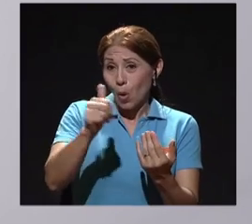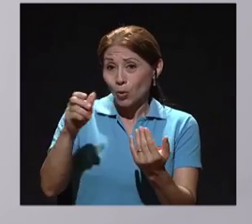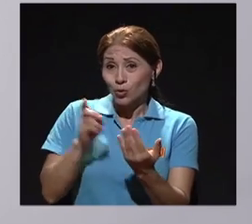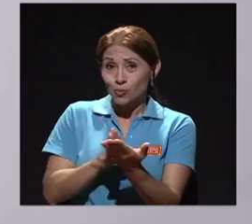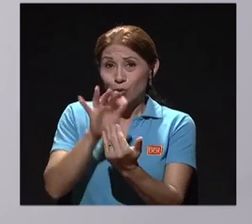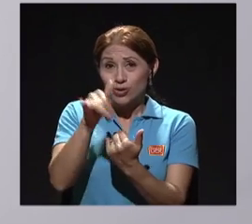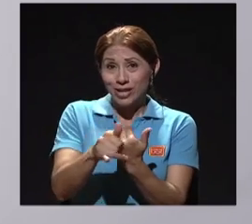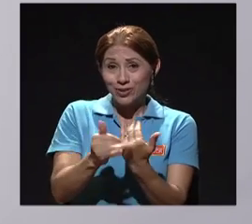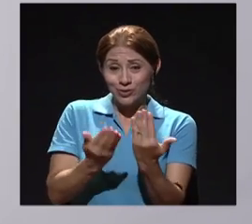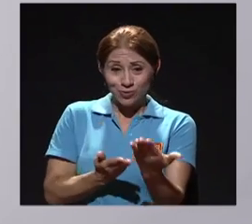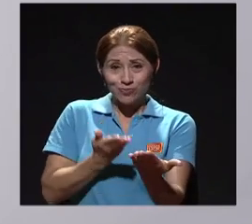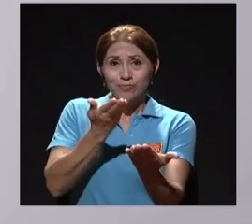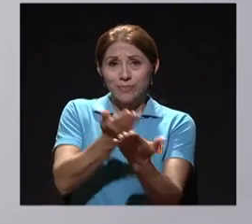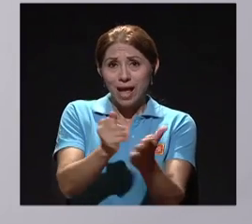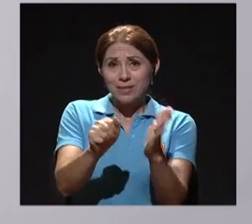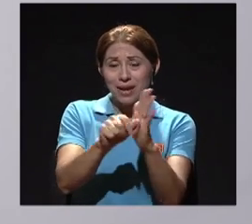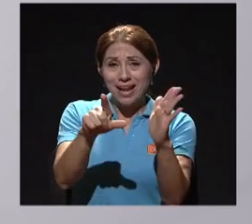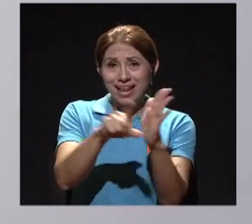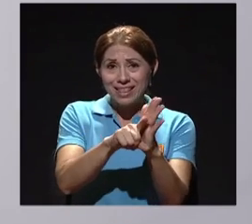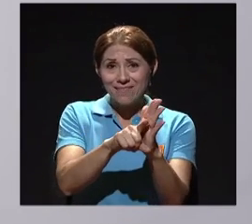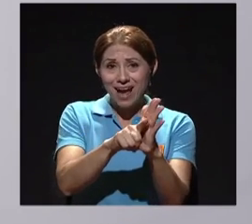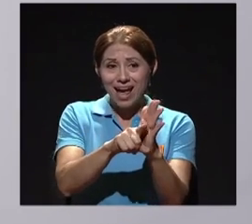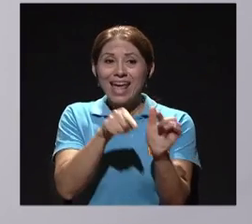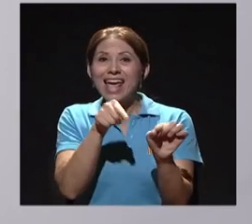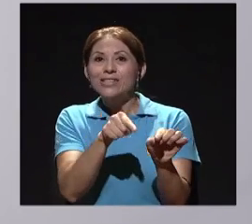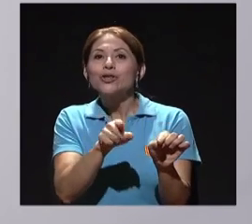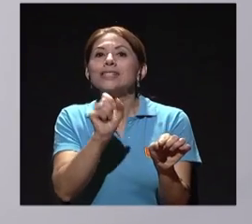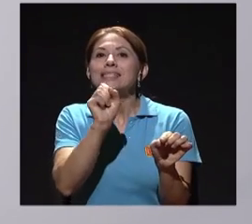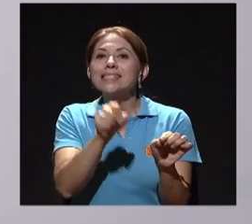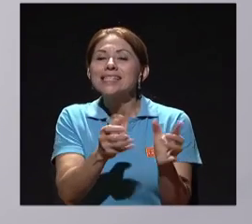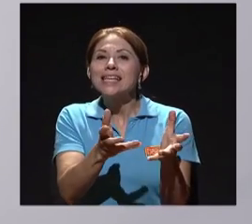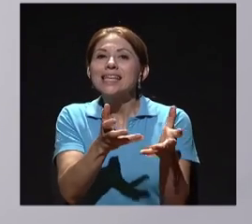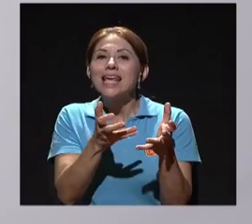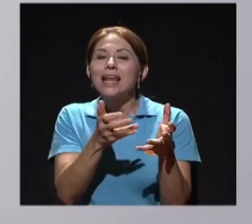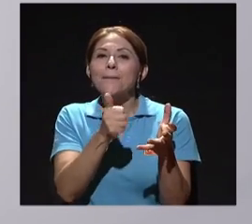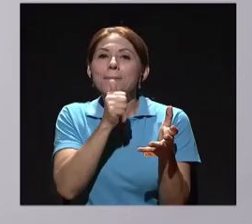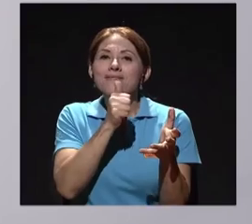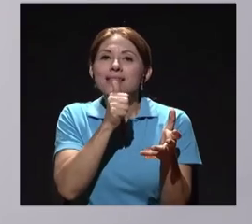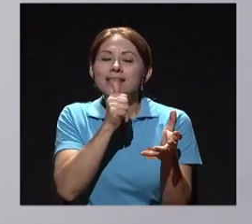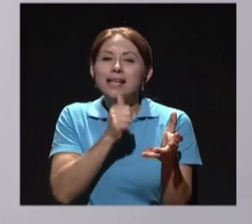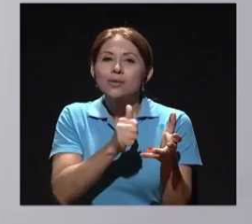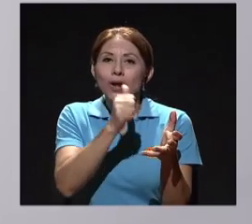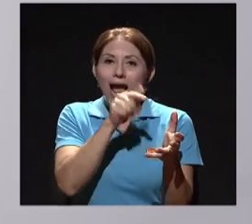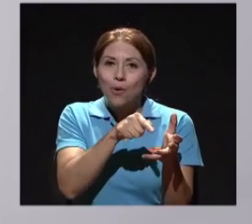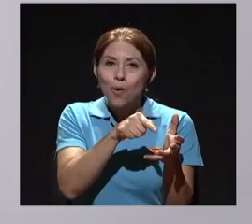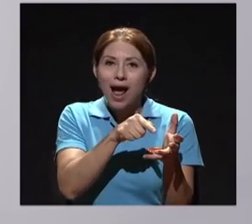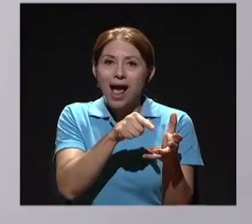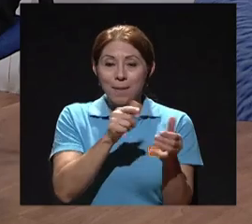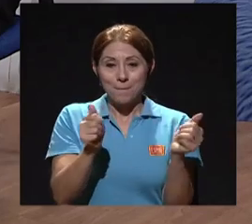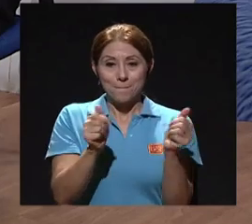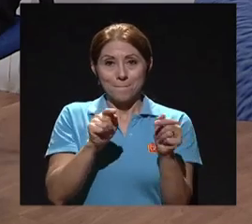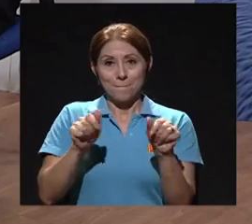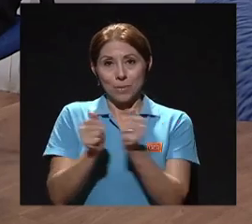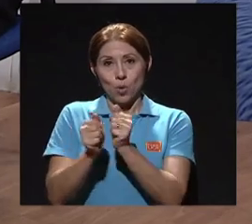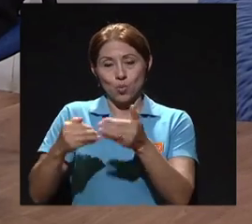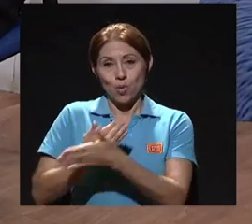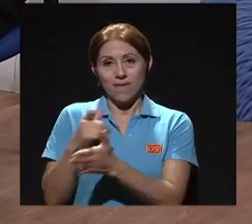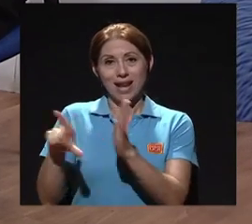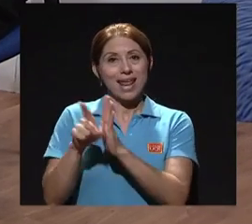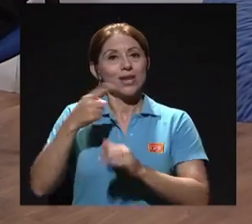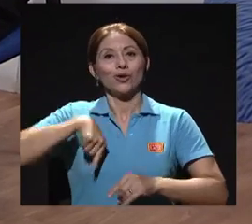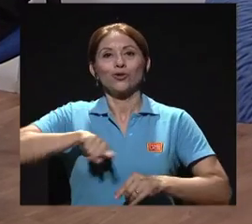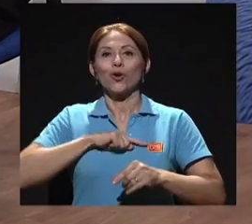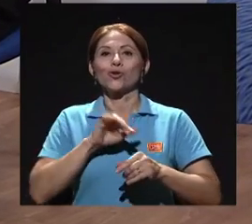legislativa que sí claramente están buscando la privatización del recurso hídrico yo creo que